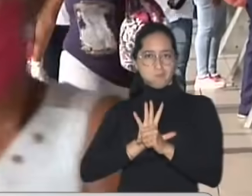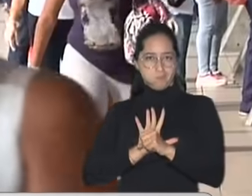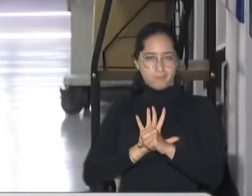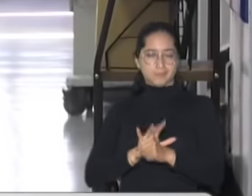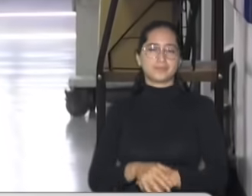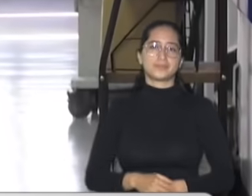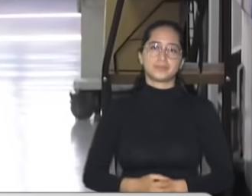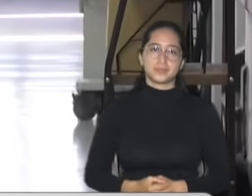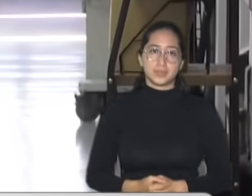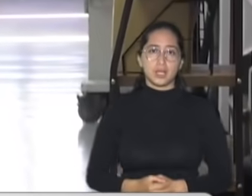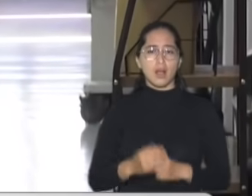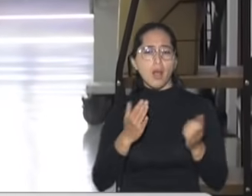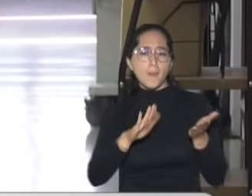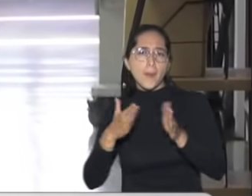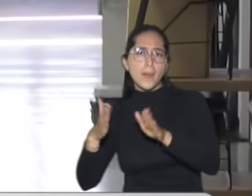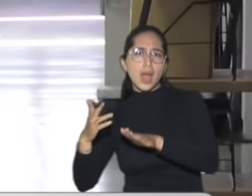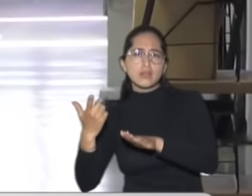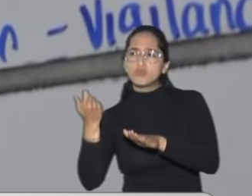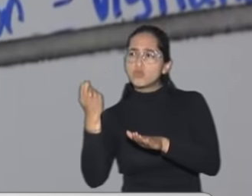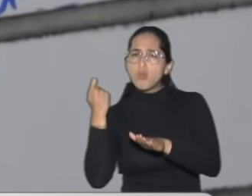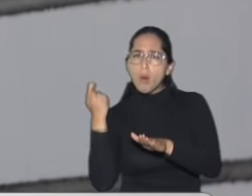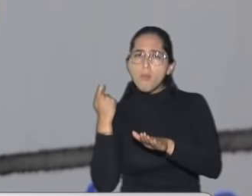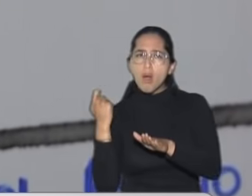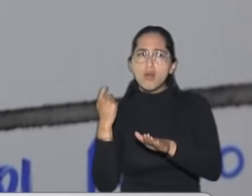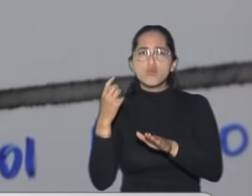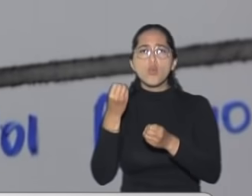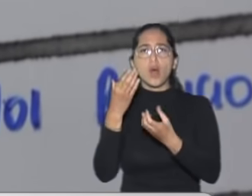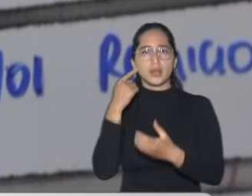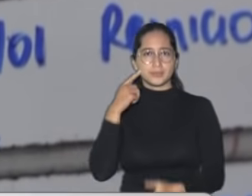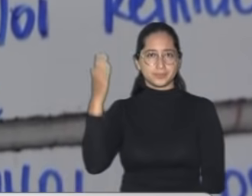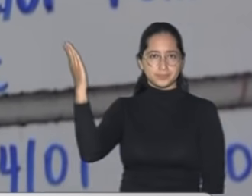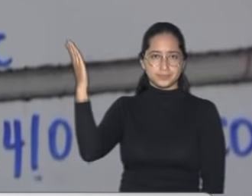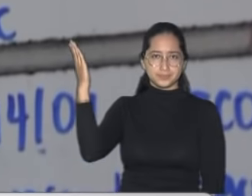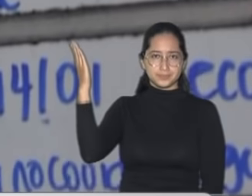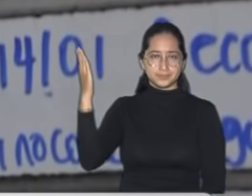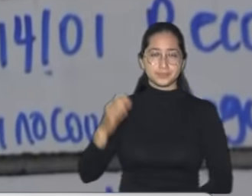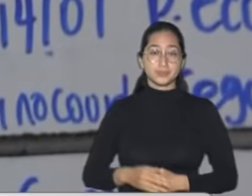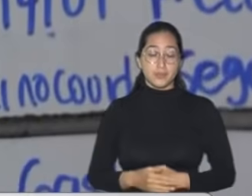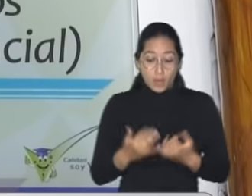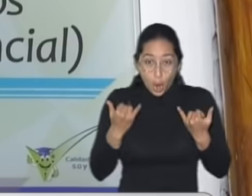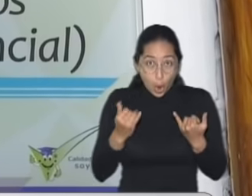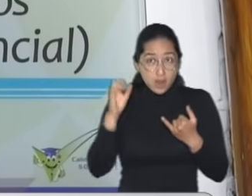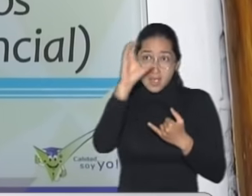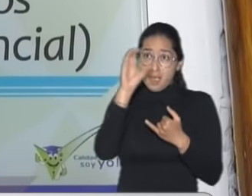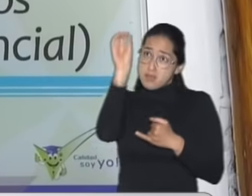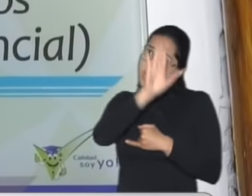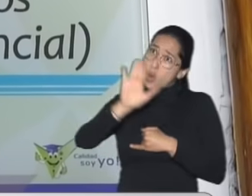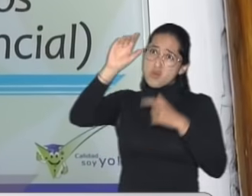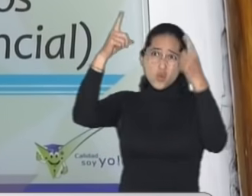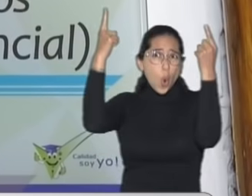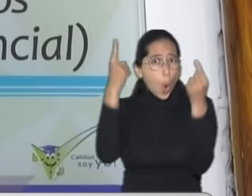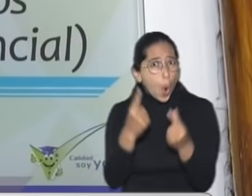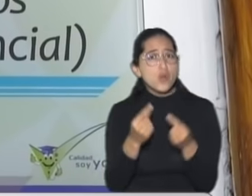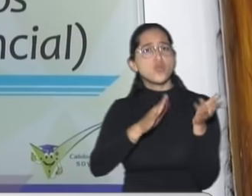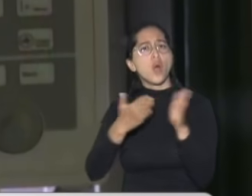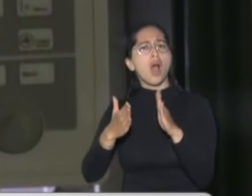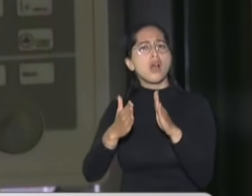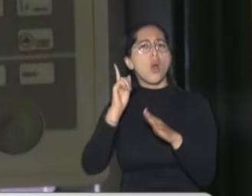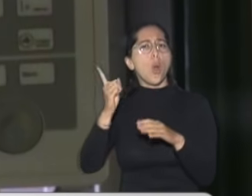106.000. Los fallecidos reportados del último informe son 373. A la fecha, en el país ya han perdido la vida a causa de la